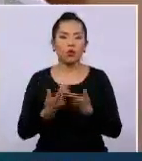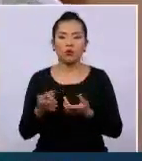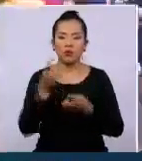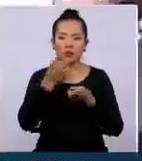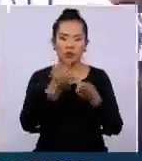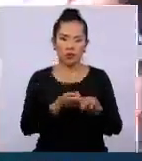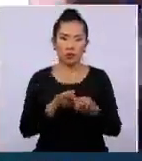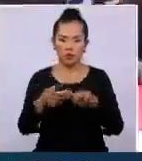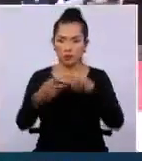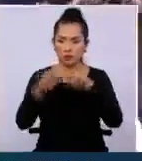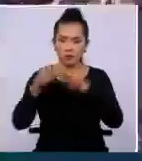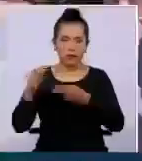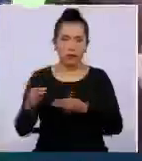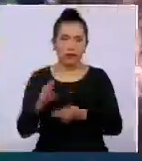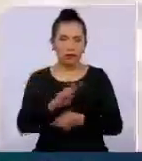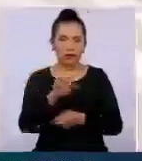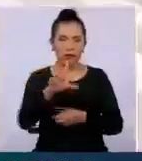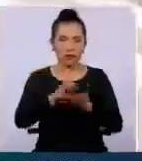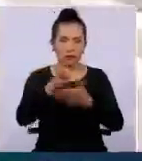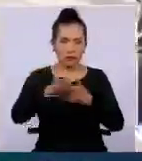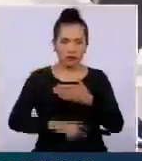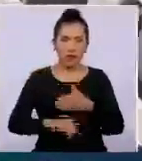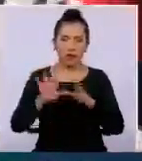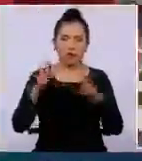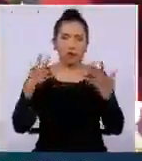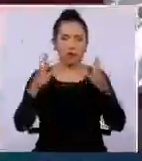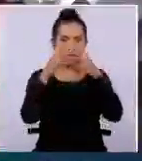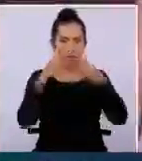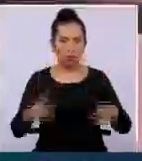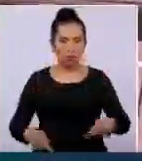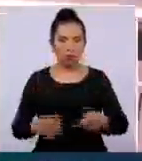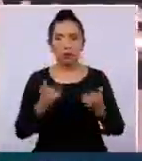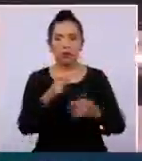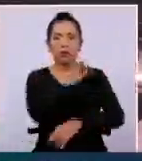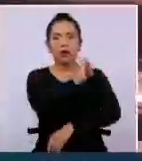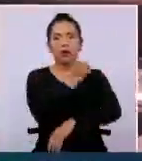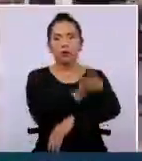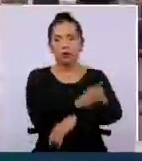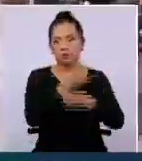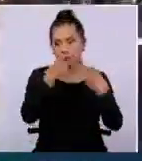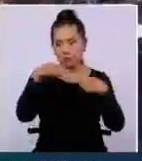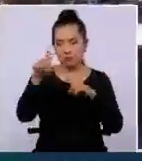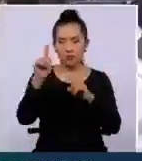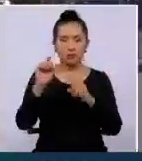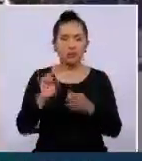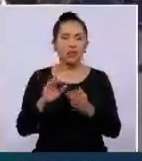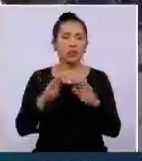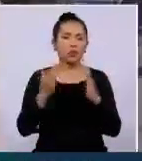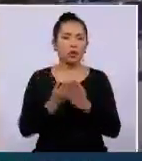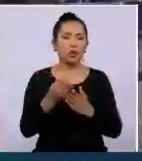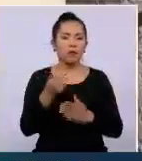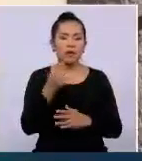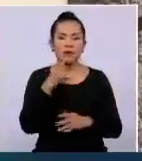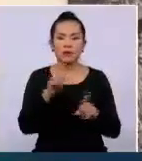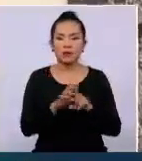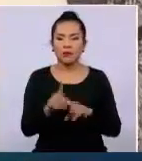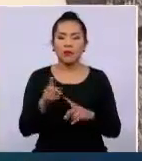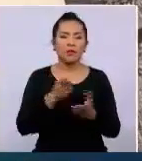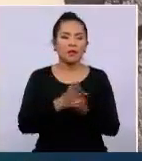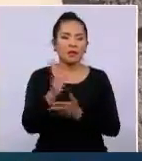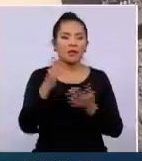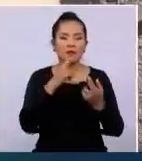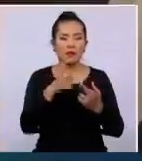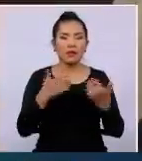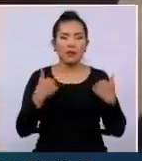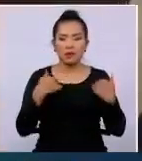de la Junta Vecinal 23 de marzo de la Villa Imperial, la autoridad ministerial se trasladó al Consejo de la Magistratura, que tiene a su cargo las oficinas de derechos reales en